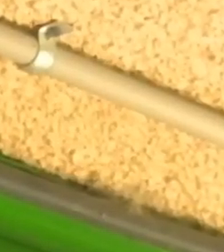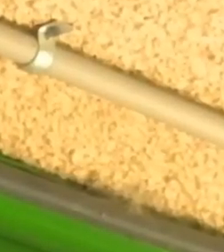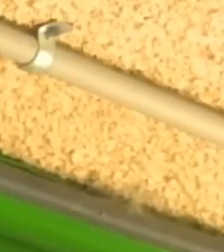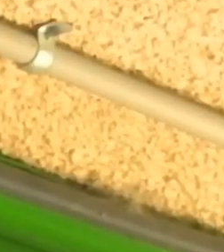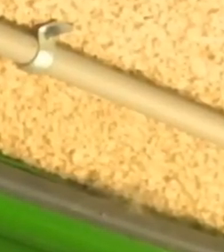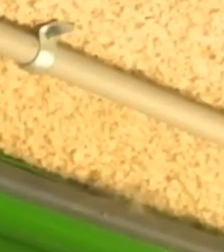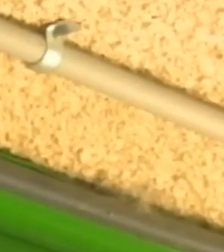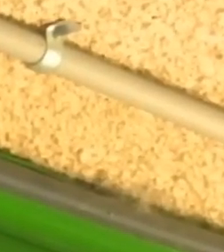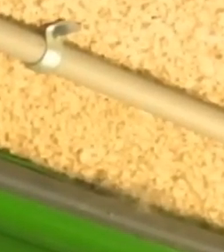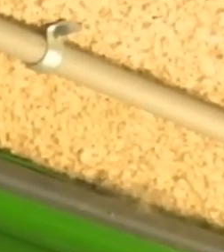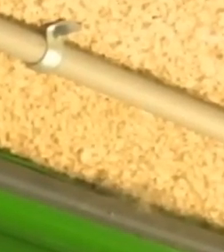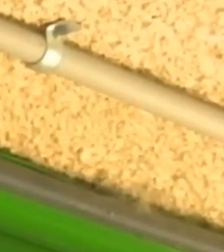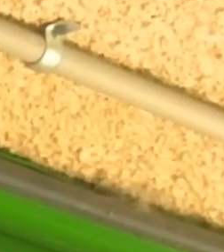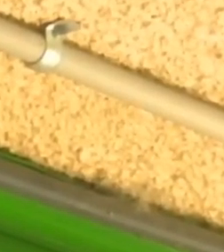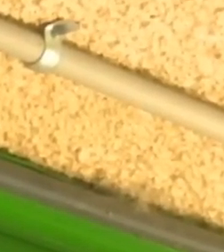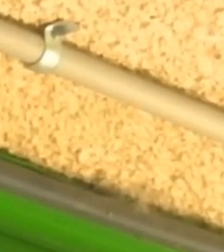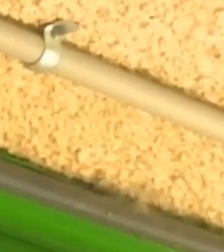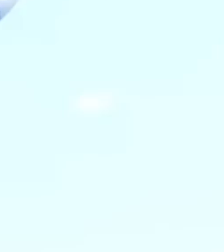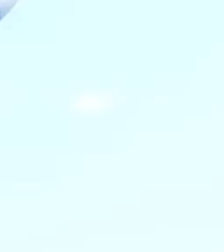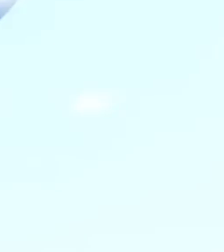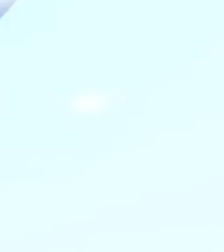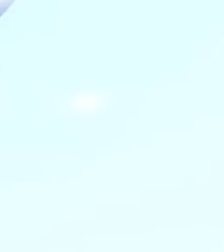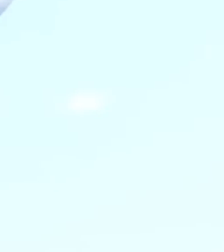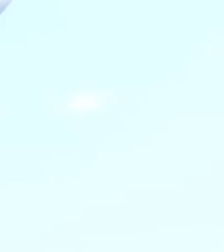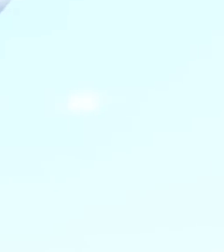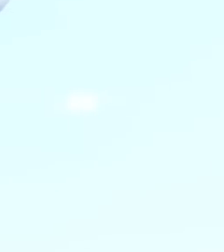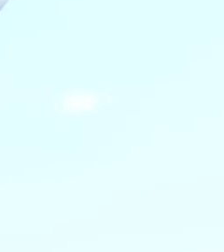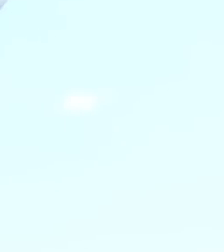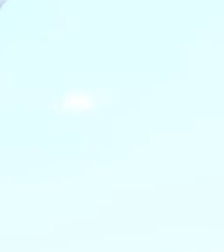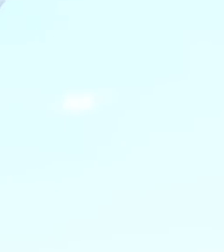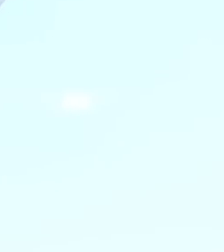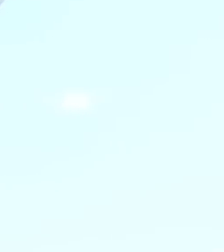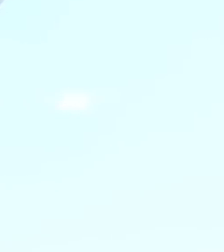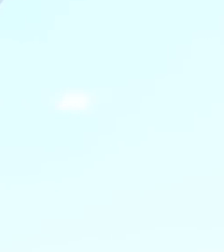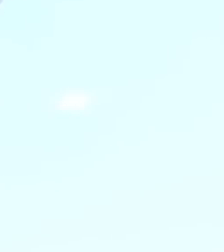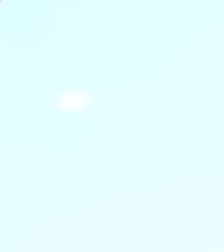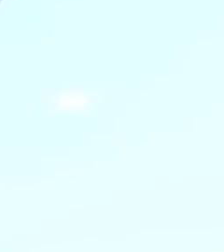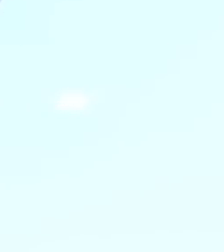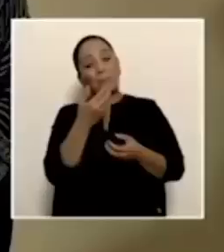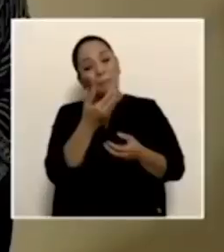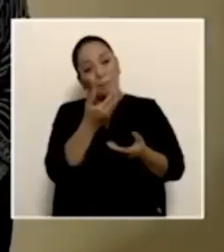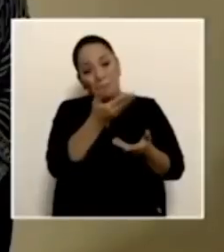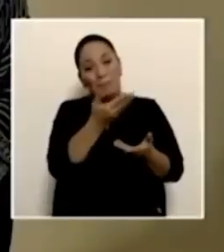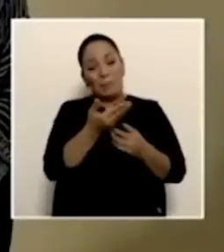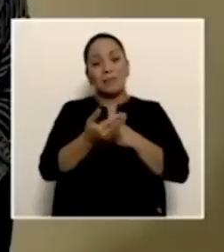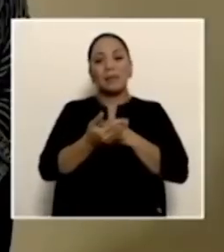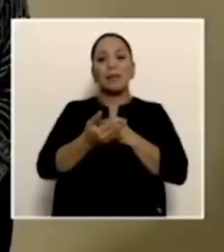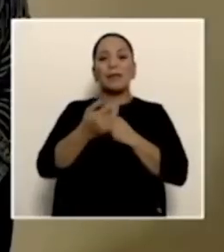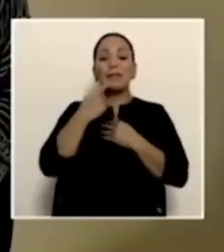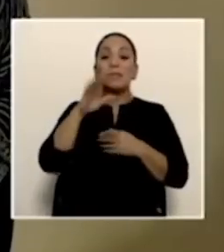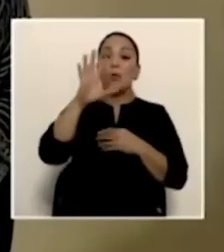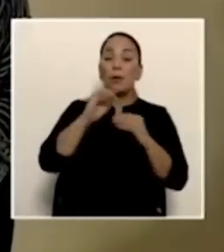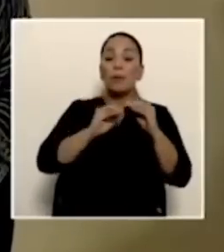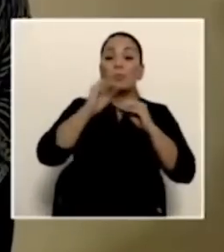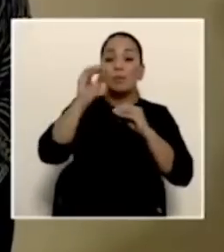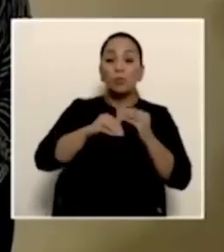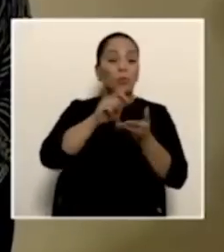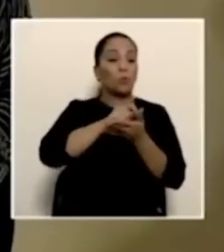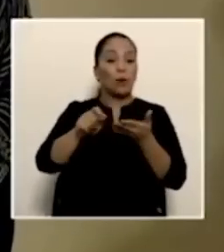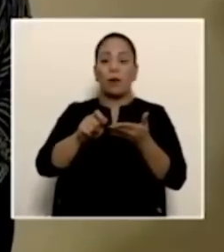Álvaro Leal asumiera el cargo. Lastimosamente, señor presidente, 50% de las escuelas no